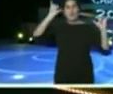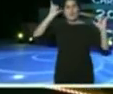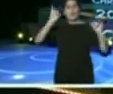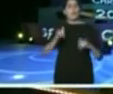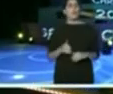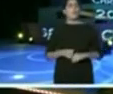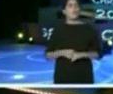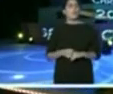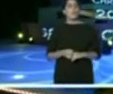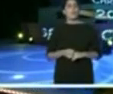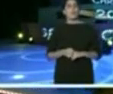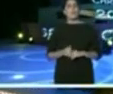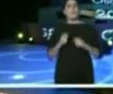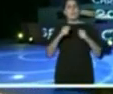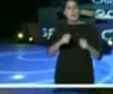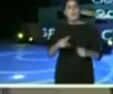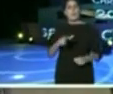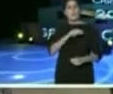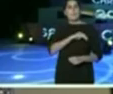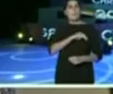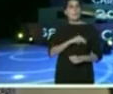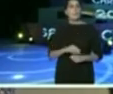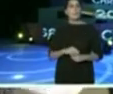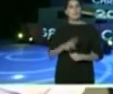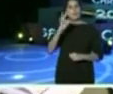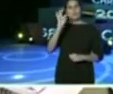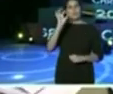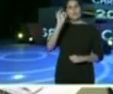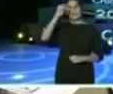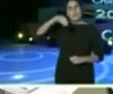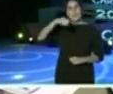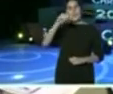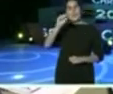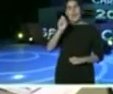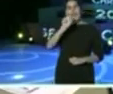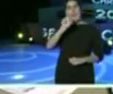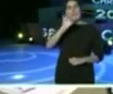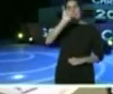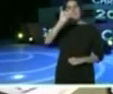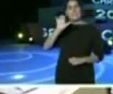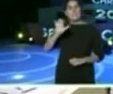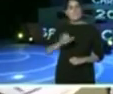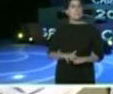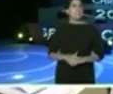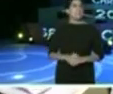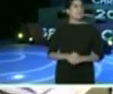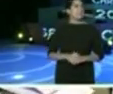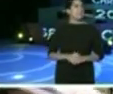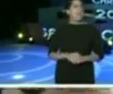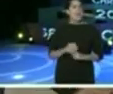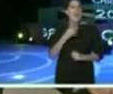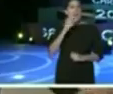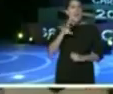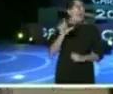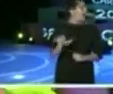el premio Tom Carby. Bueno, lo entregan ellos. El premio Tom Carby, que nos van a decir en este momento a quién va. Estoy